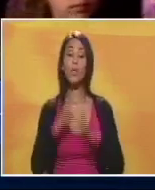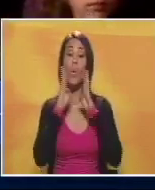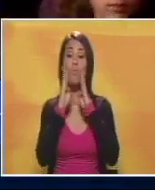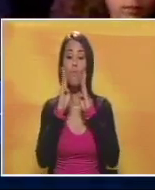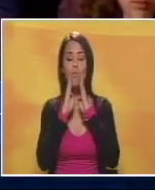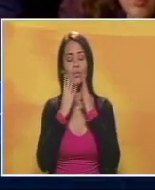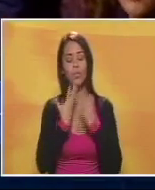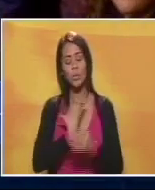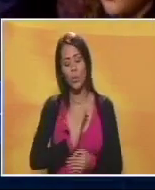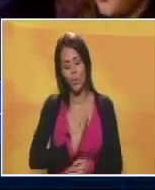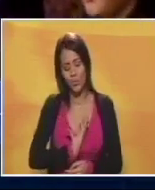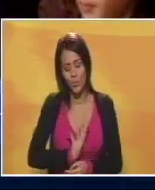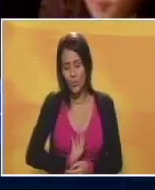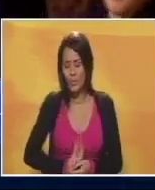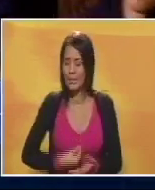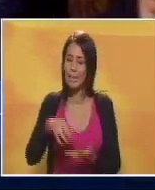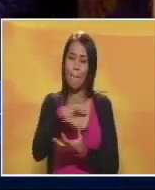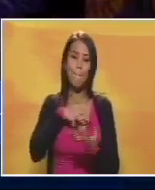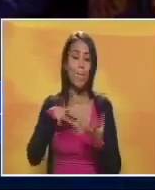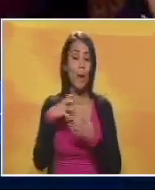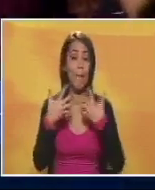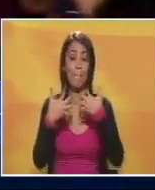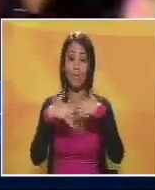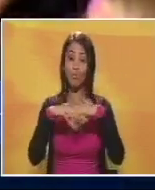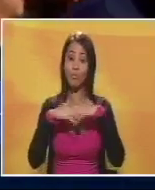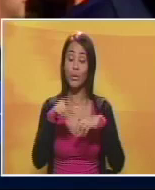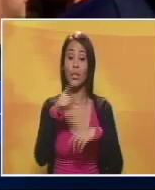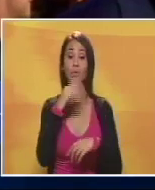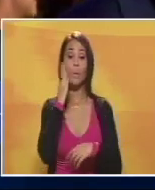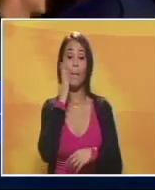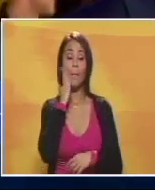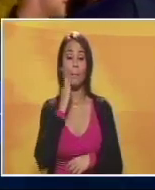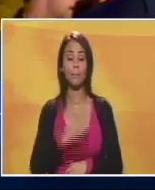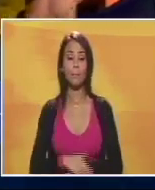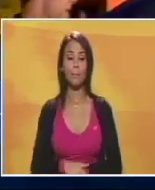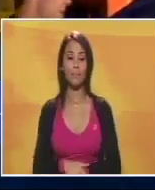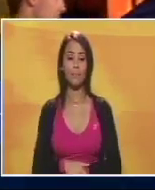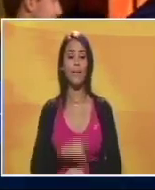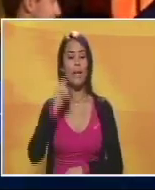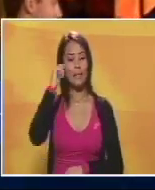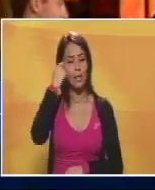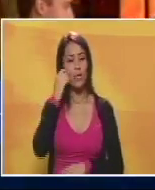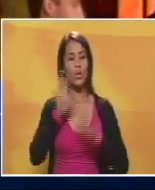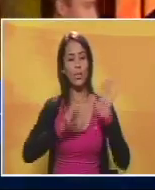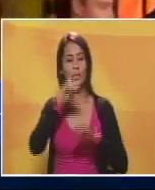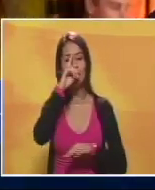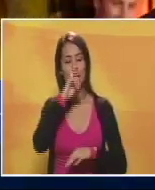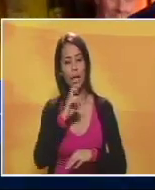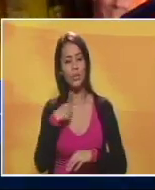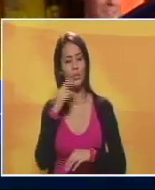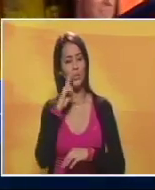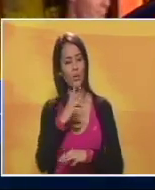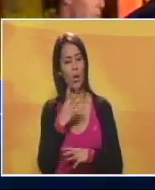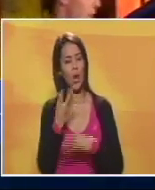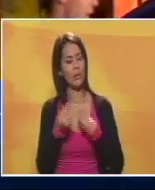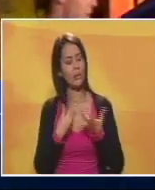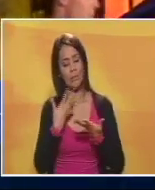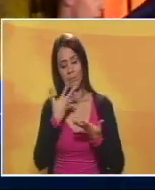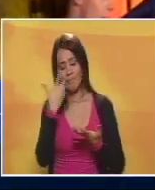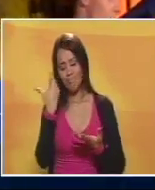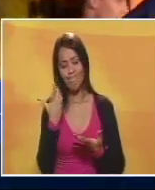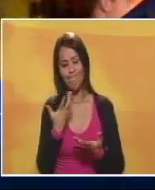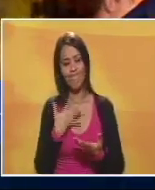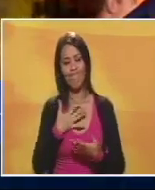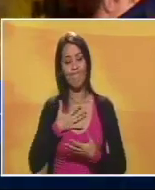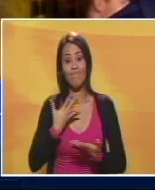estuvo deprimido a causa de los problemas mentales de su madre. El actor recordó que tenía 15 años cuando presenció un hecho penoso que marcó su